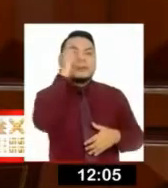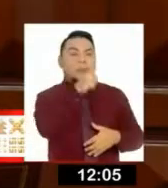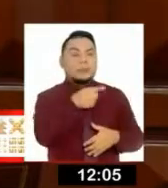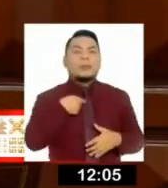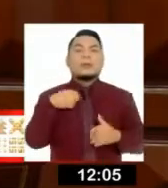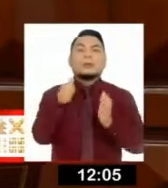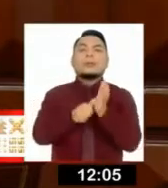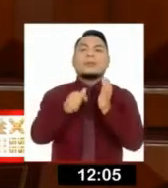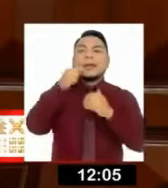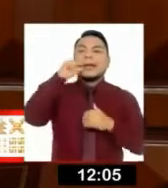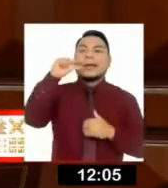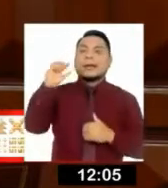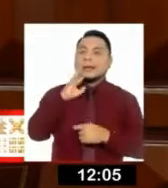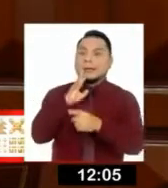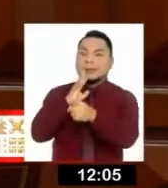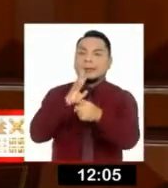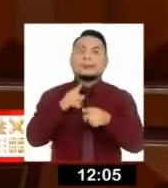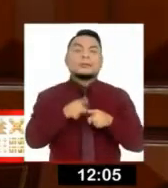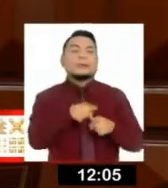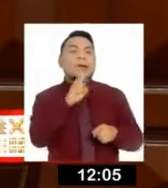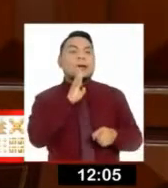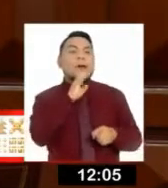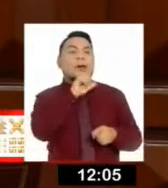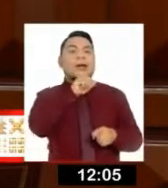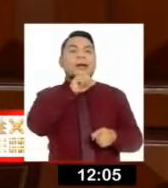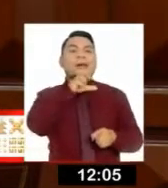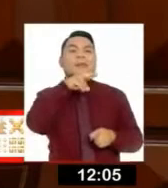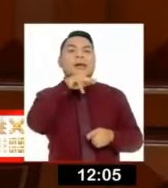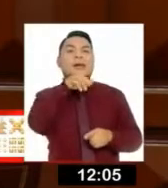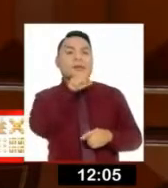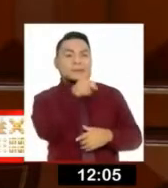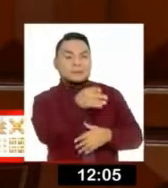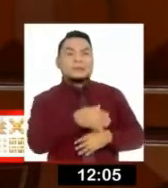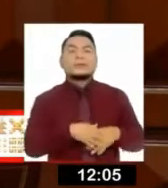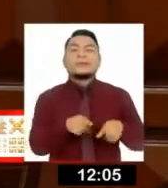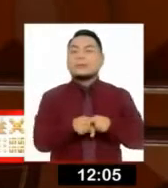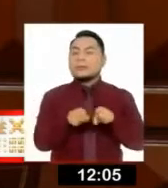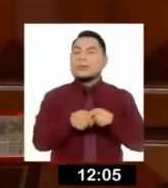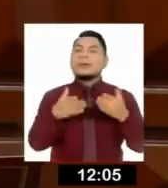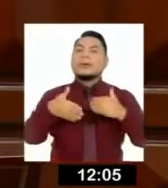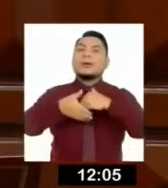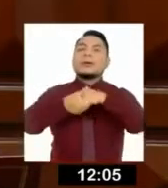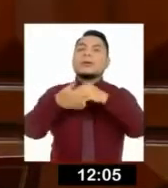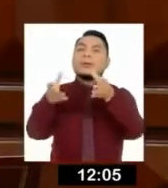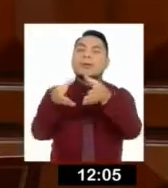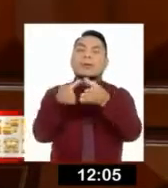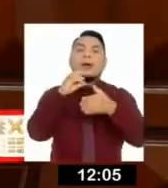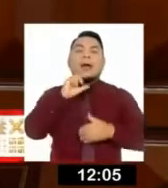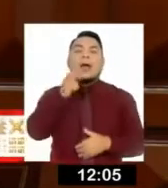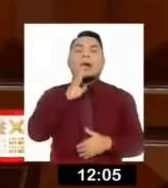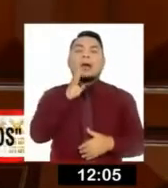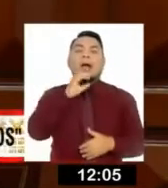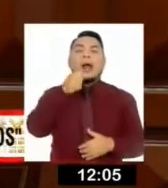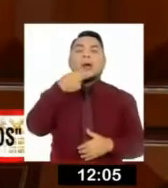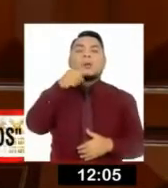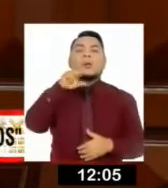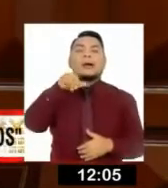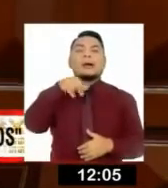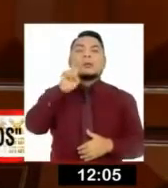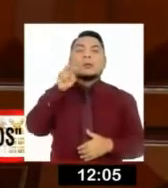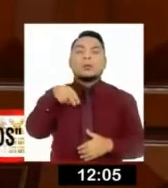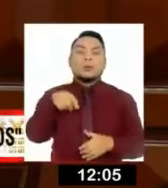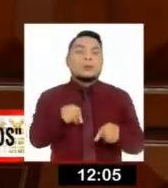quechuas, a los aymaras, a los aguajún, a los